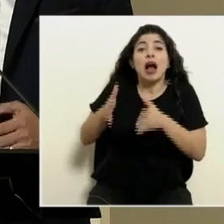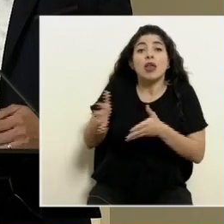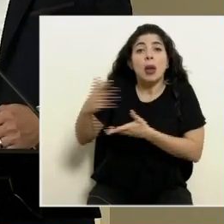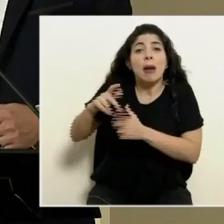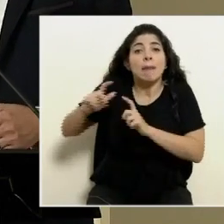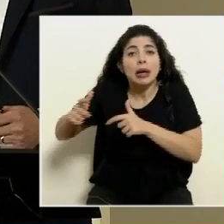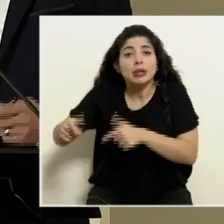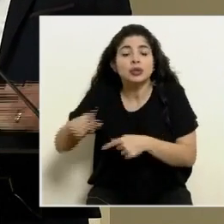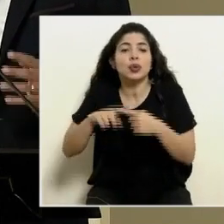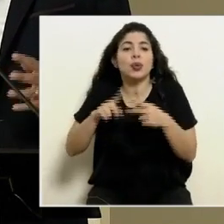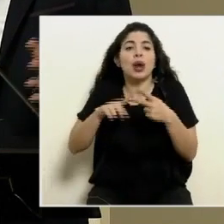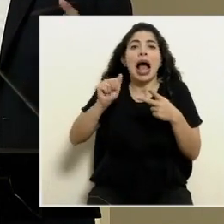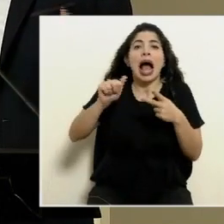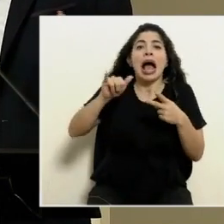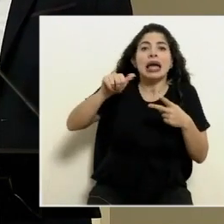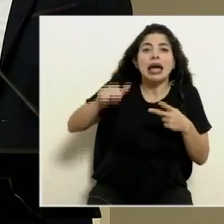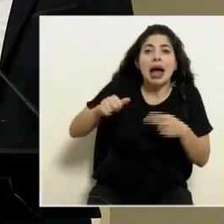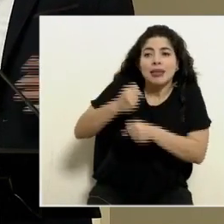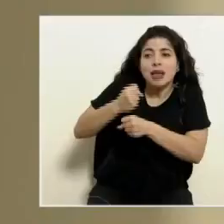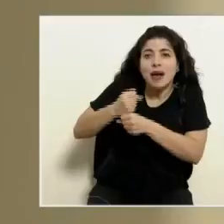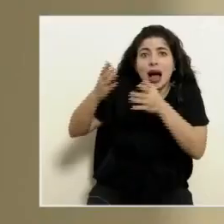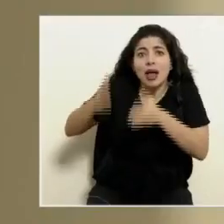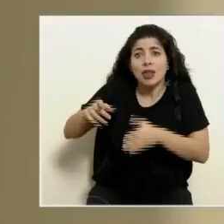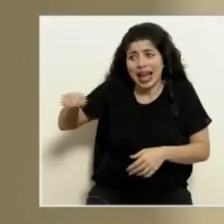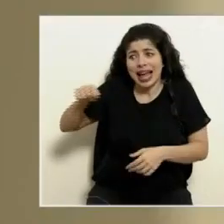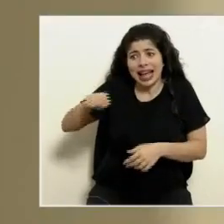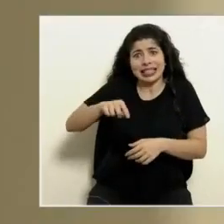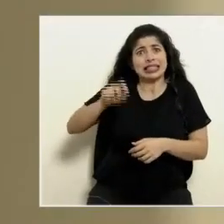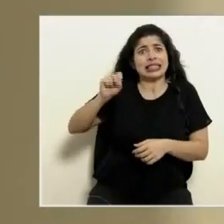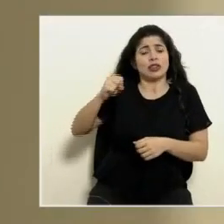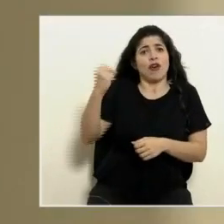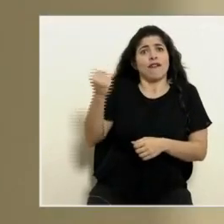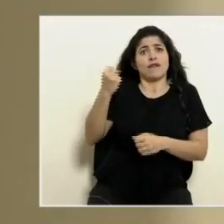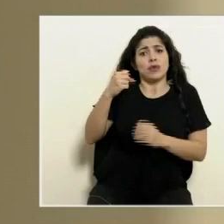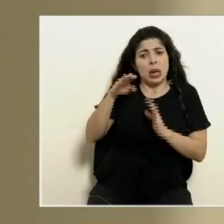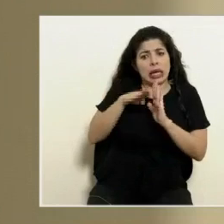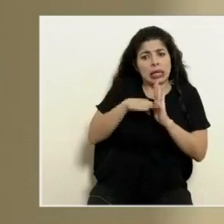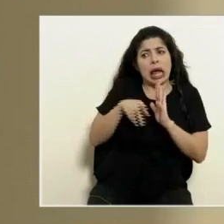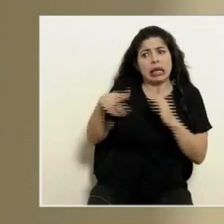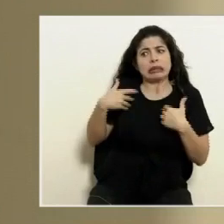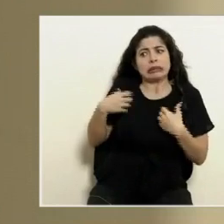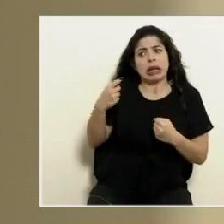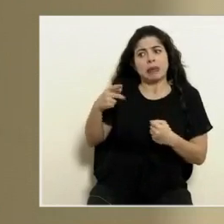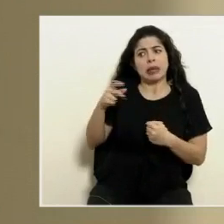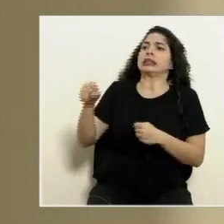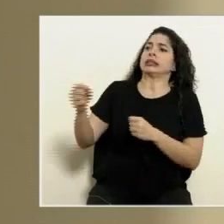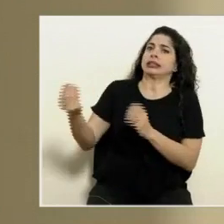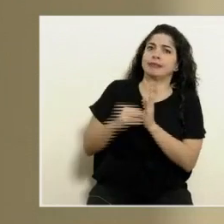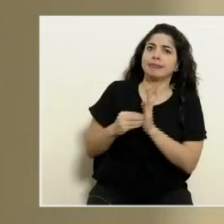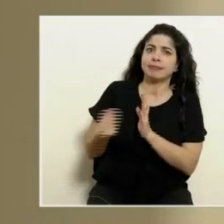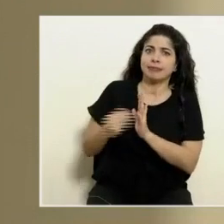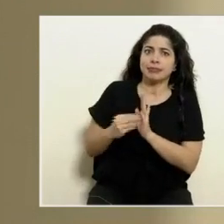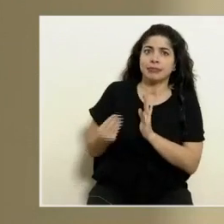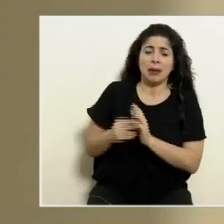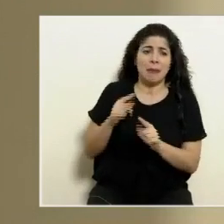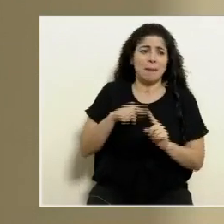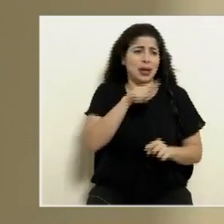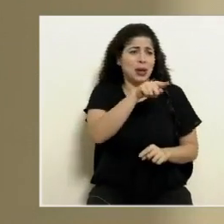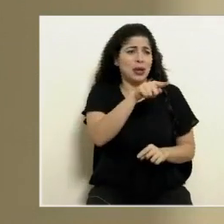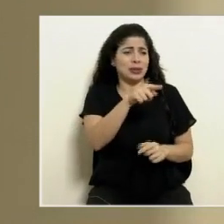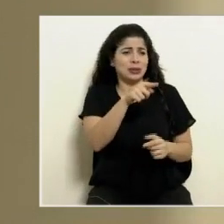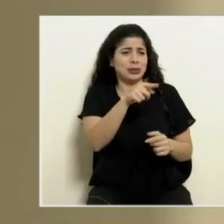hablamos de AIA, ¿verdad?, cuando son en realidad criterios fuertes de salud pública, y en eso pues en realidad escapa de